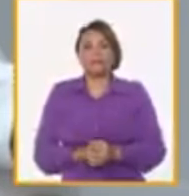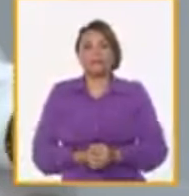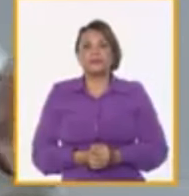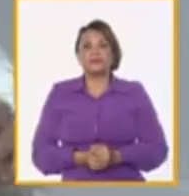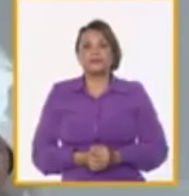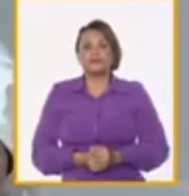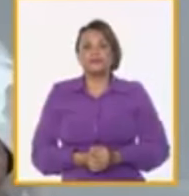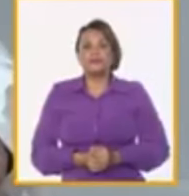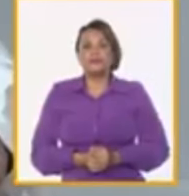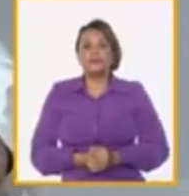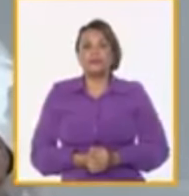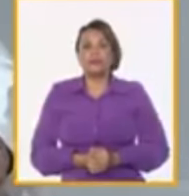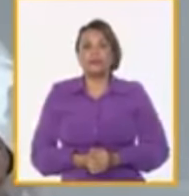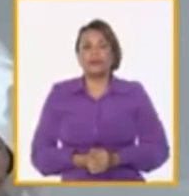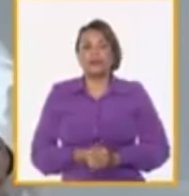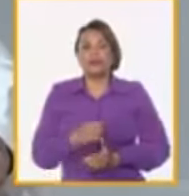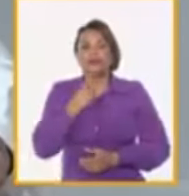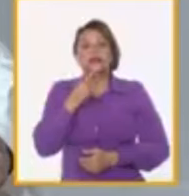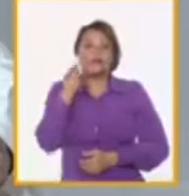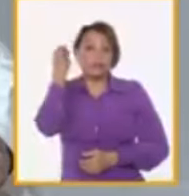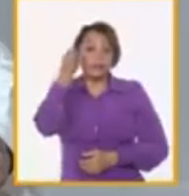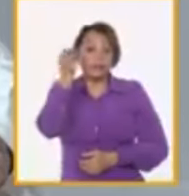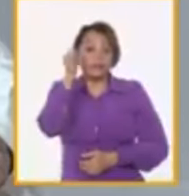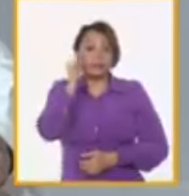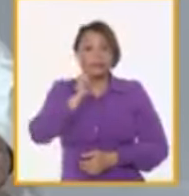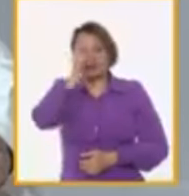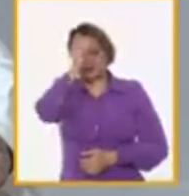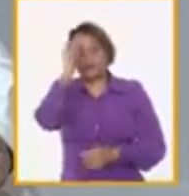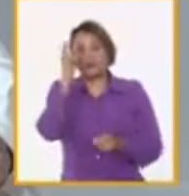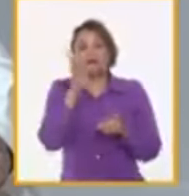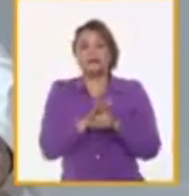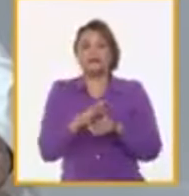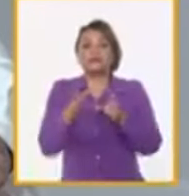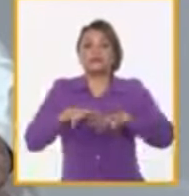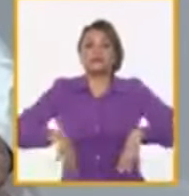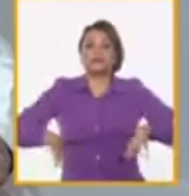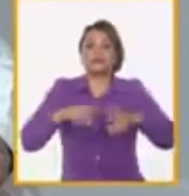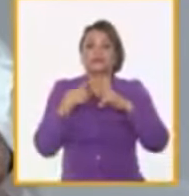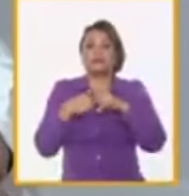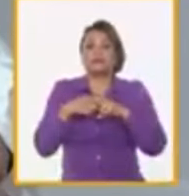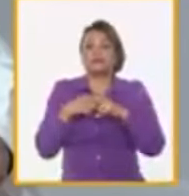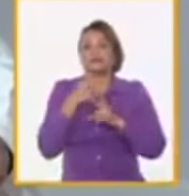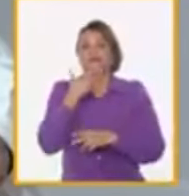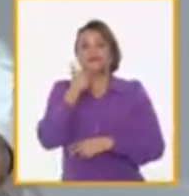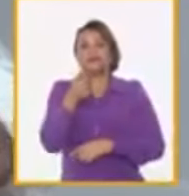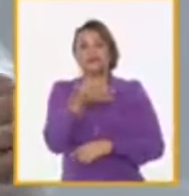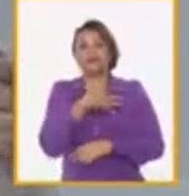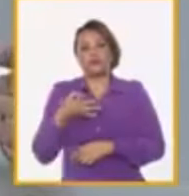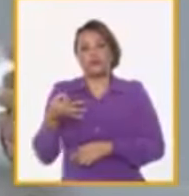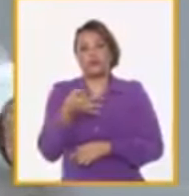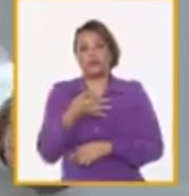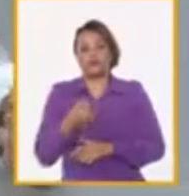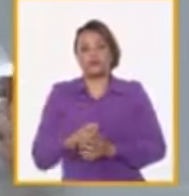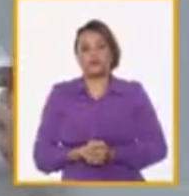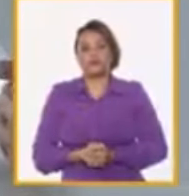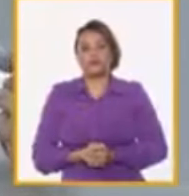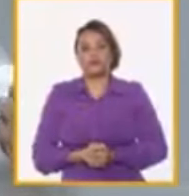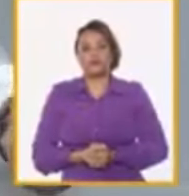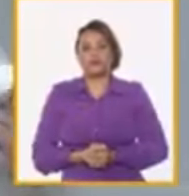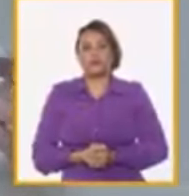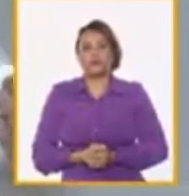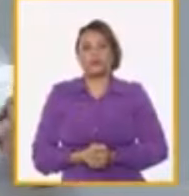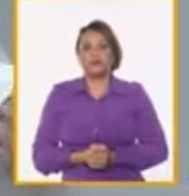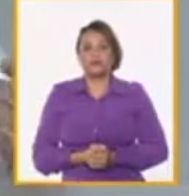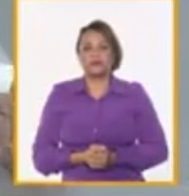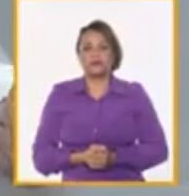digo, el fin de semana debe empezar a mejorar la situación para estos municipios. Con esto hay una información que no es